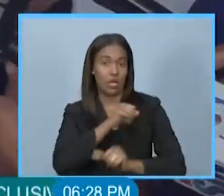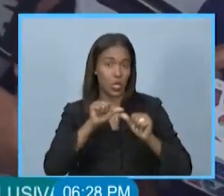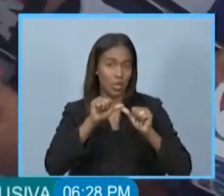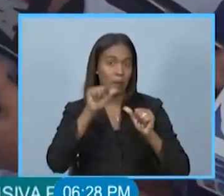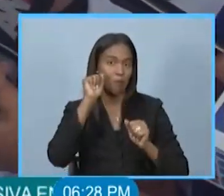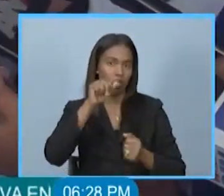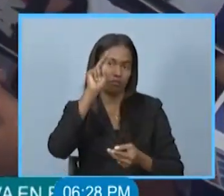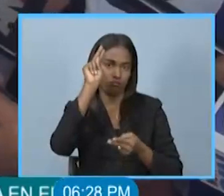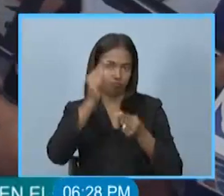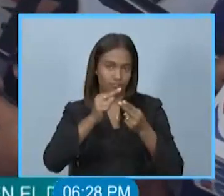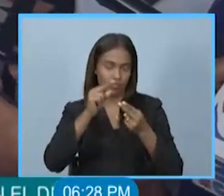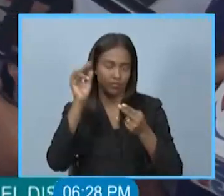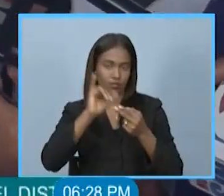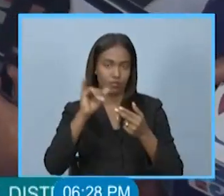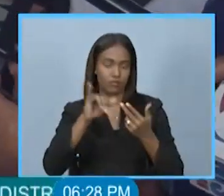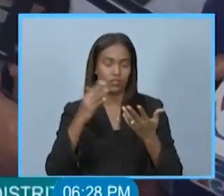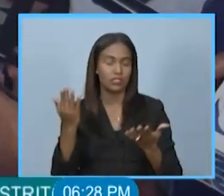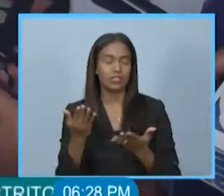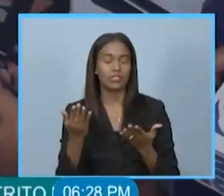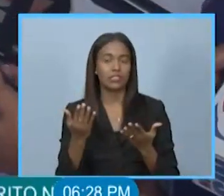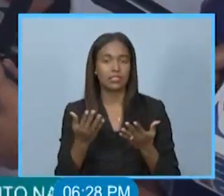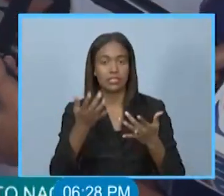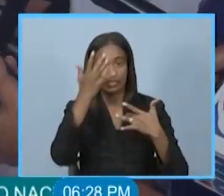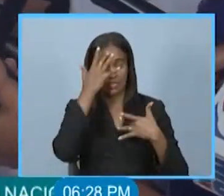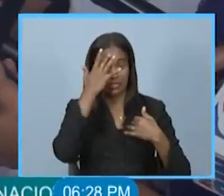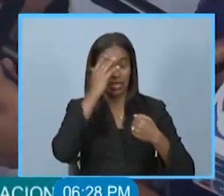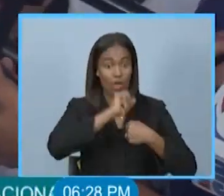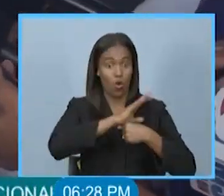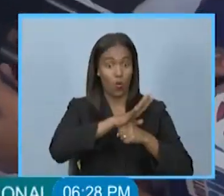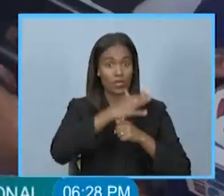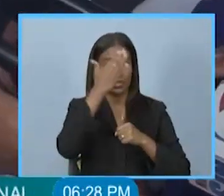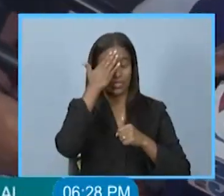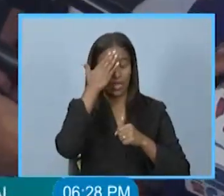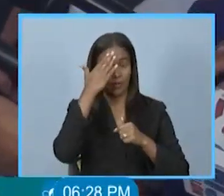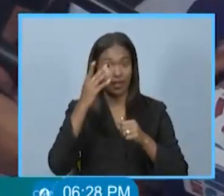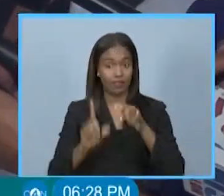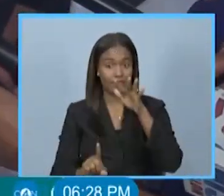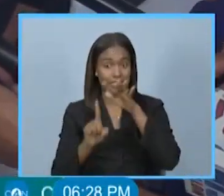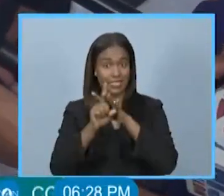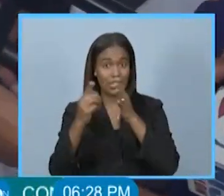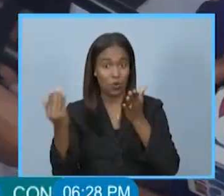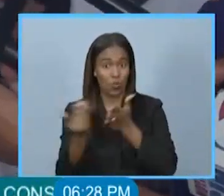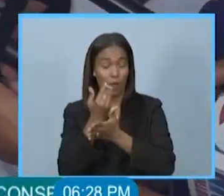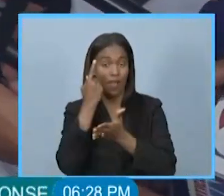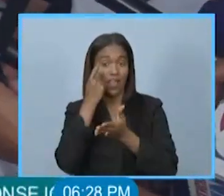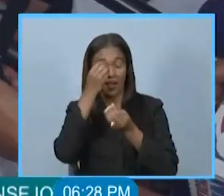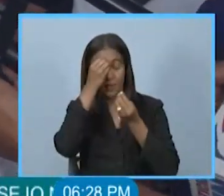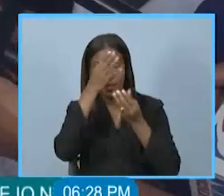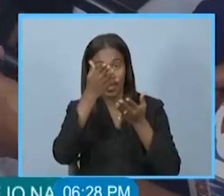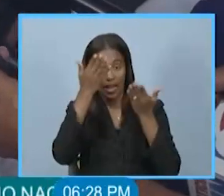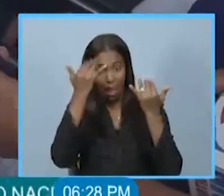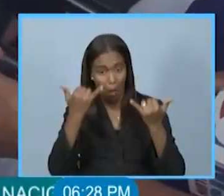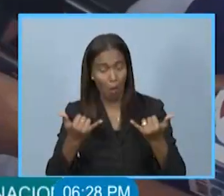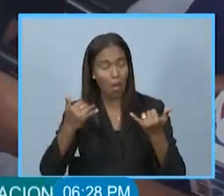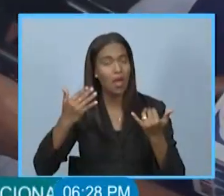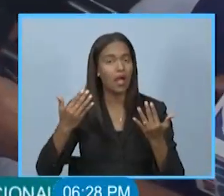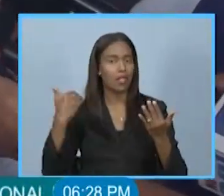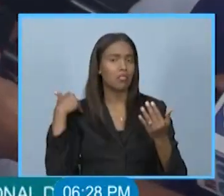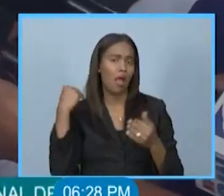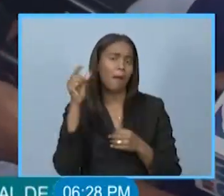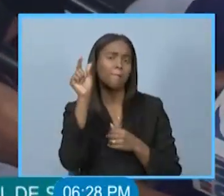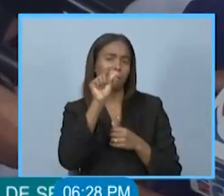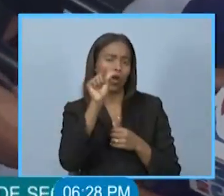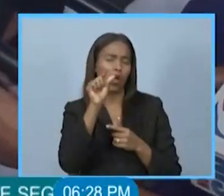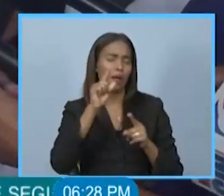y En tercer lugar la activación del cómico como ustedes saben que la variante que ya ustedes ha mencionado clínicamente es muy